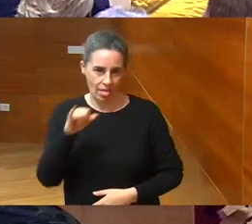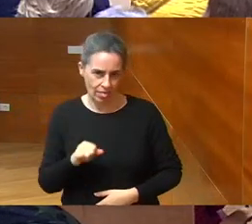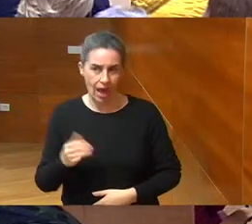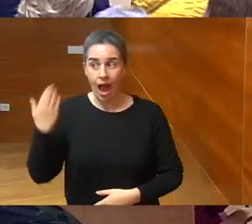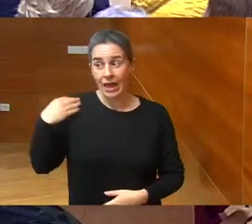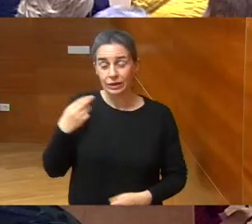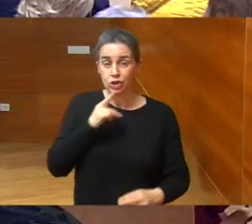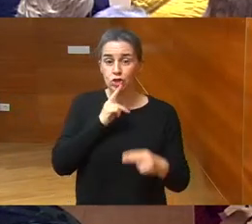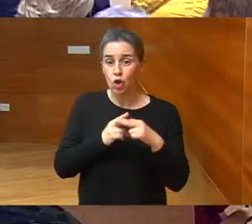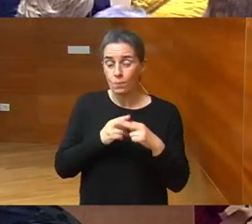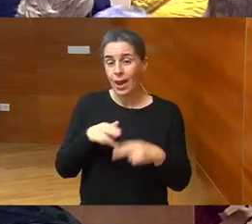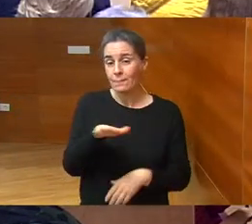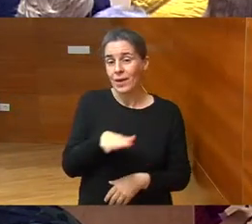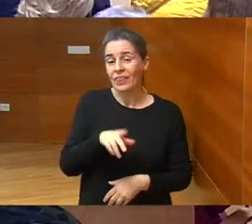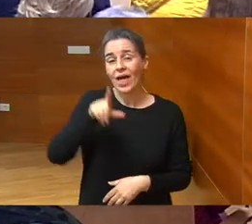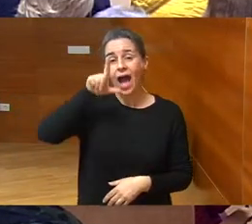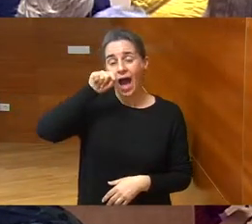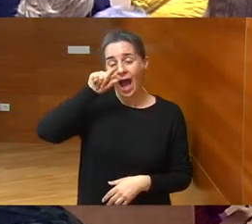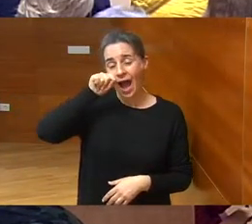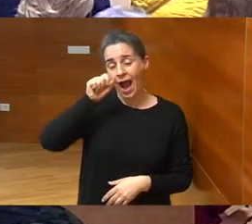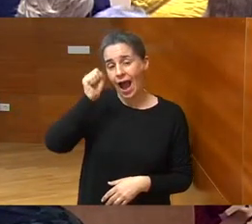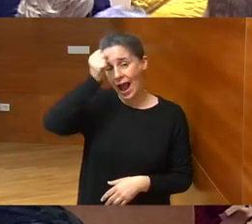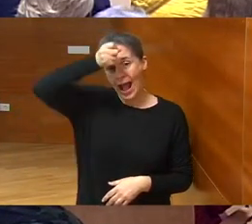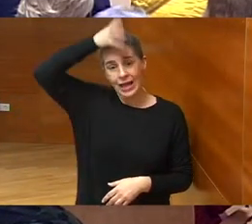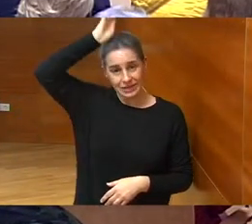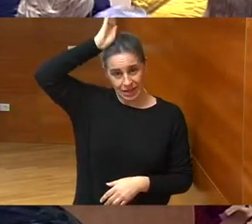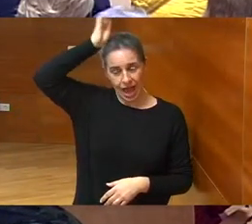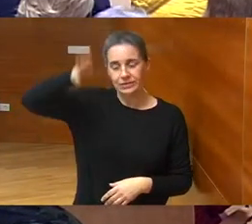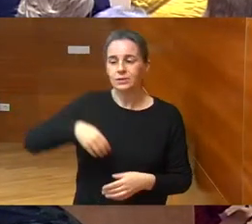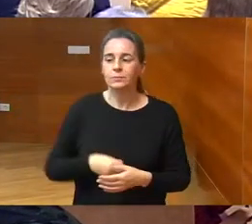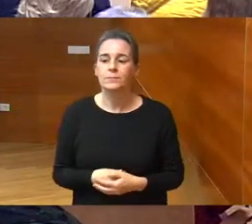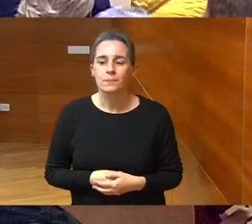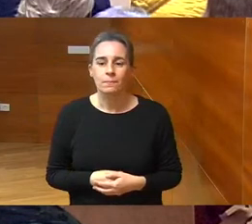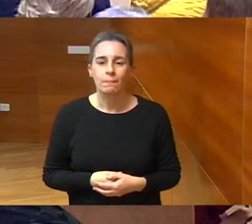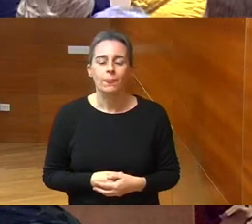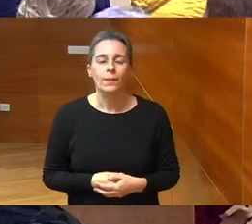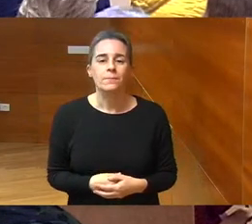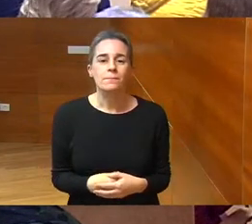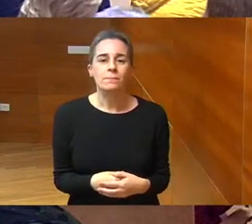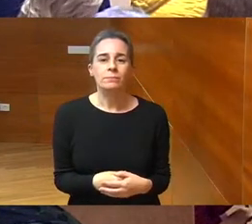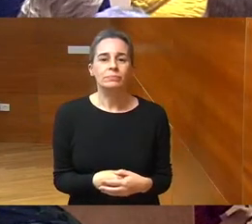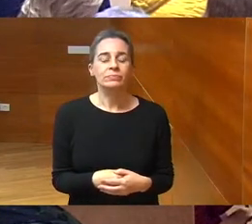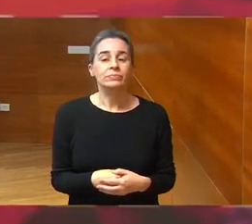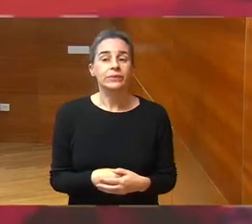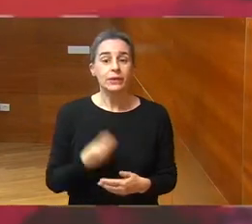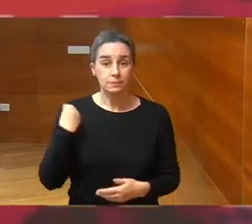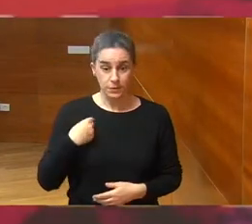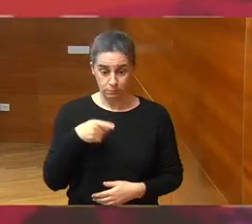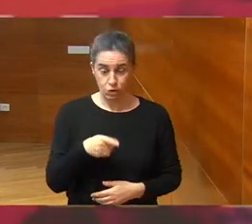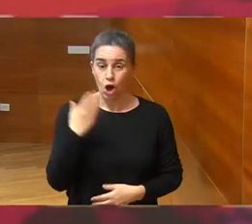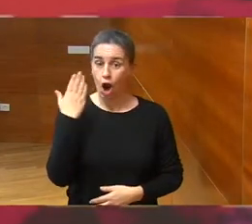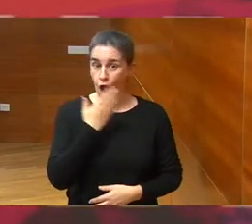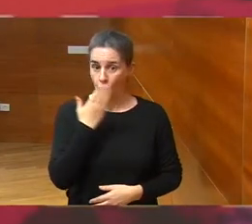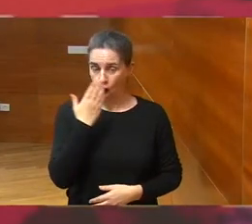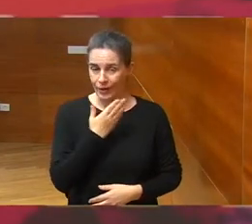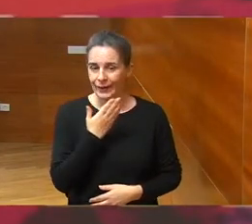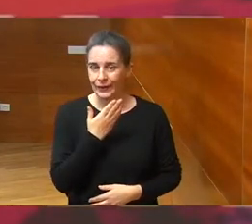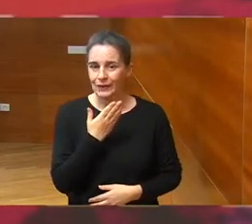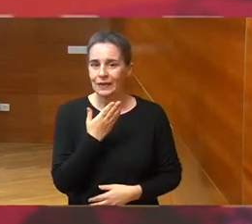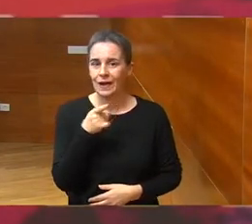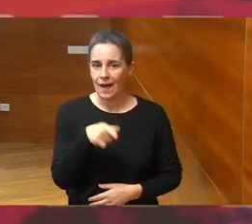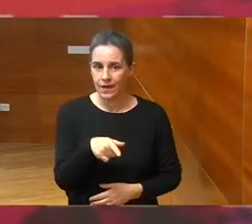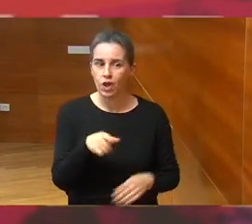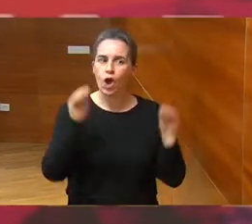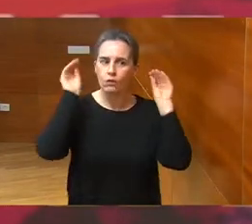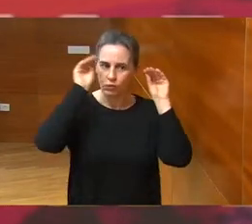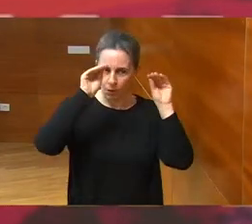galeñas hecha más así porque vivió allí Méndez Núñez era un colegio que aparte de la